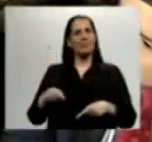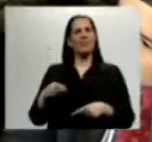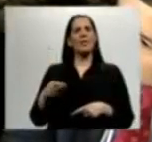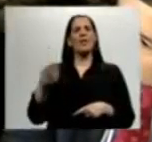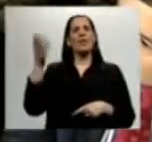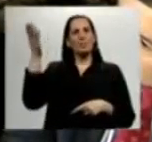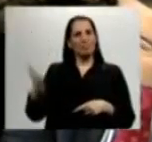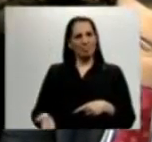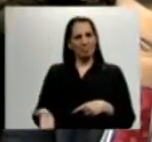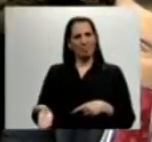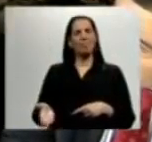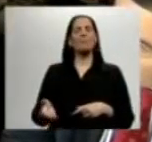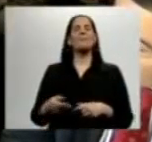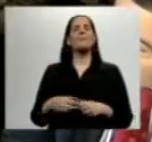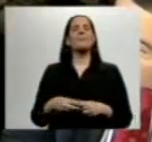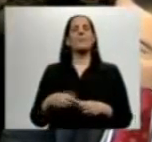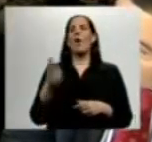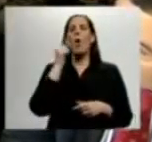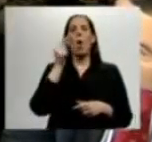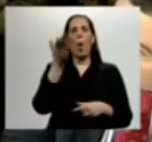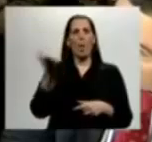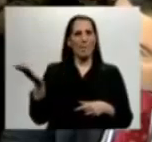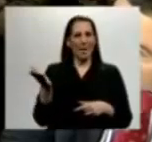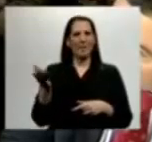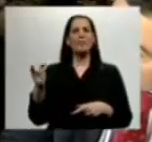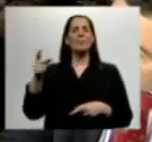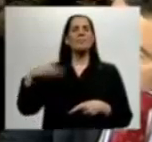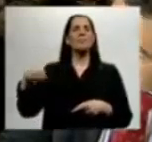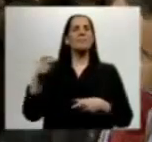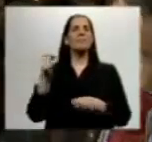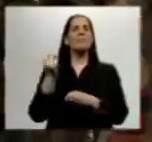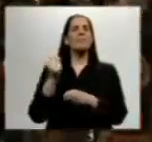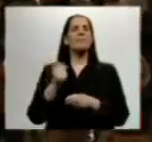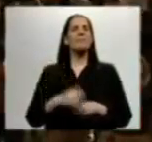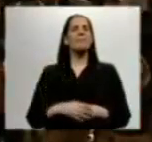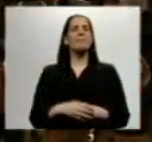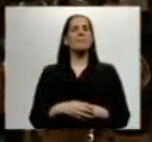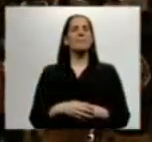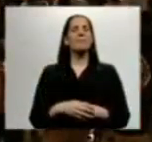apostólico, señores integrantes del